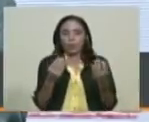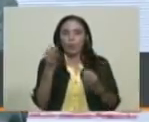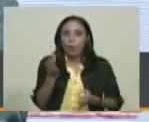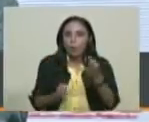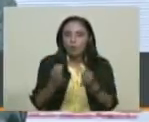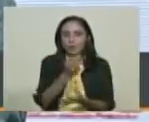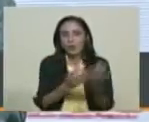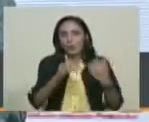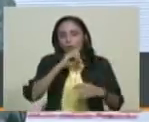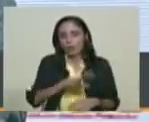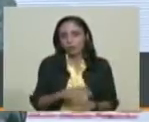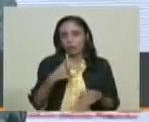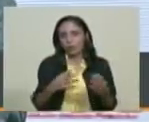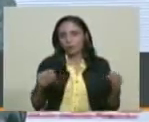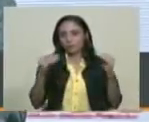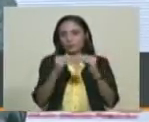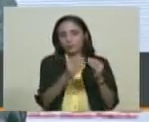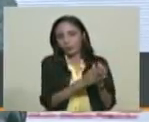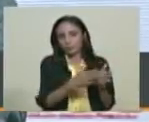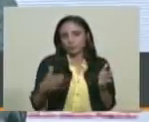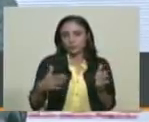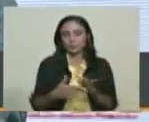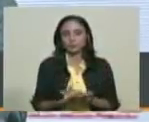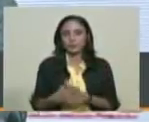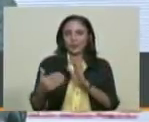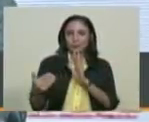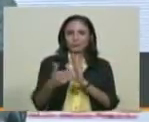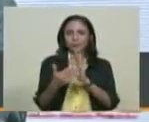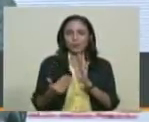histórico del atentado